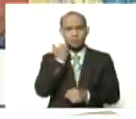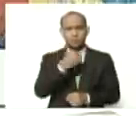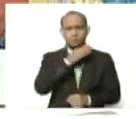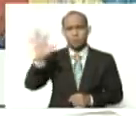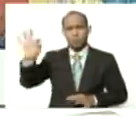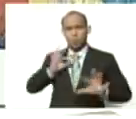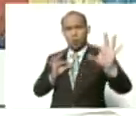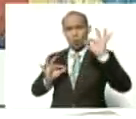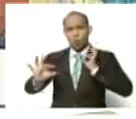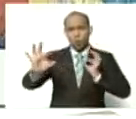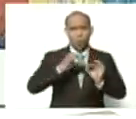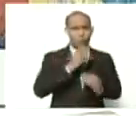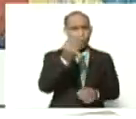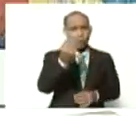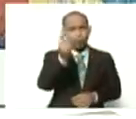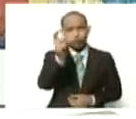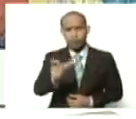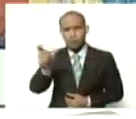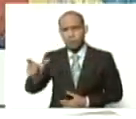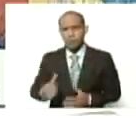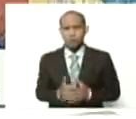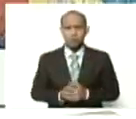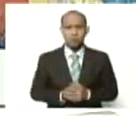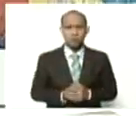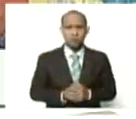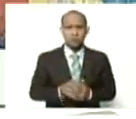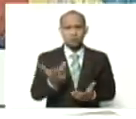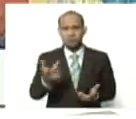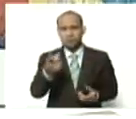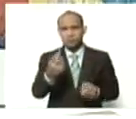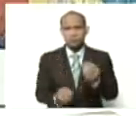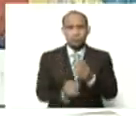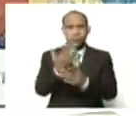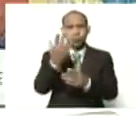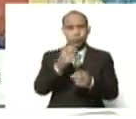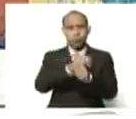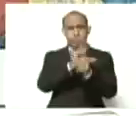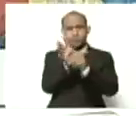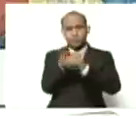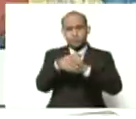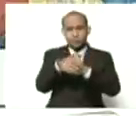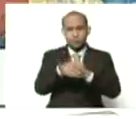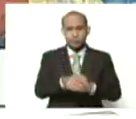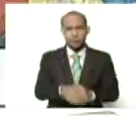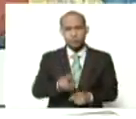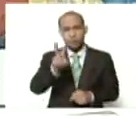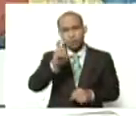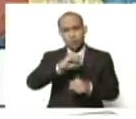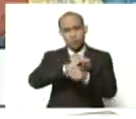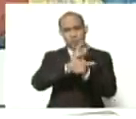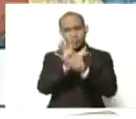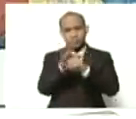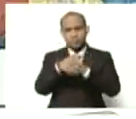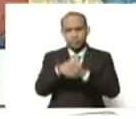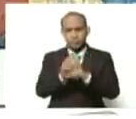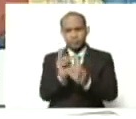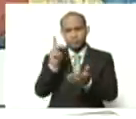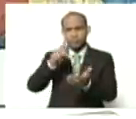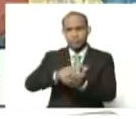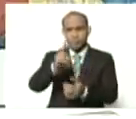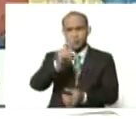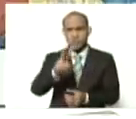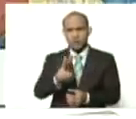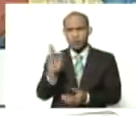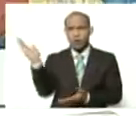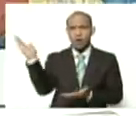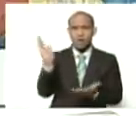Y ese contagio generó lo que se generó. esta variante brasilera que ha llegado a Venezuela viene de